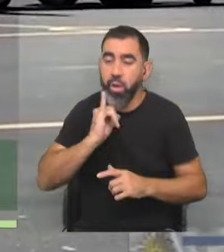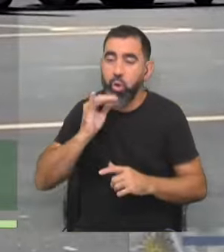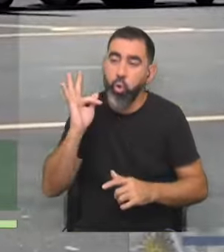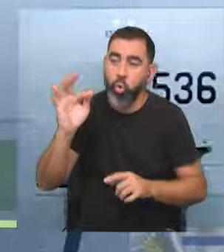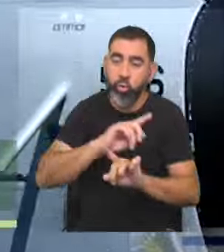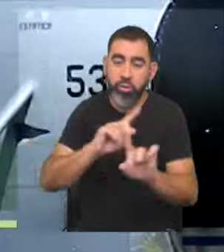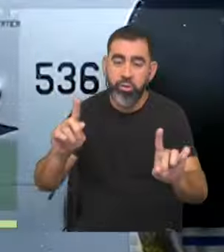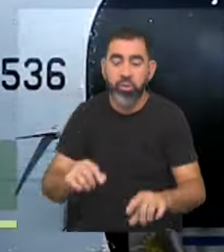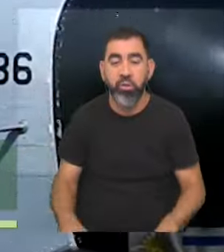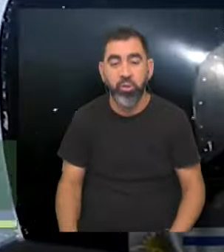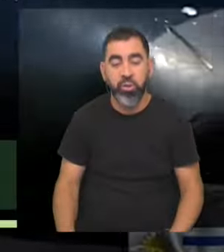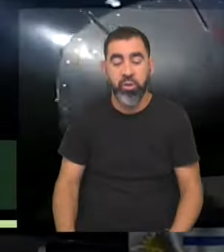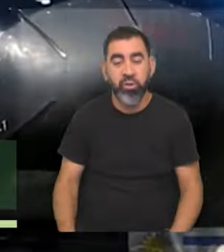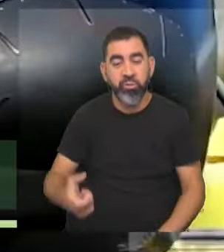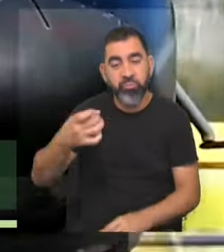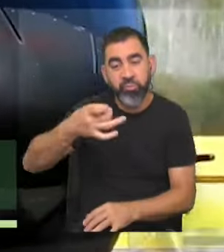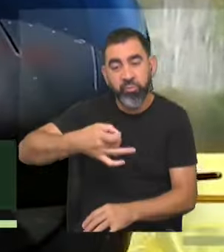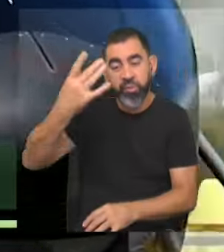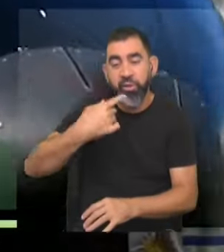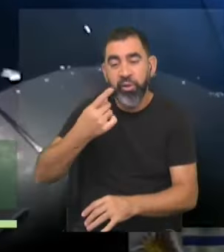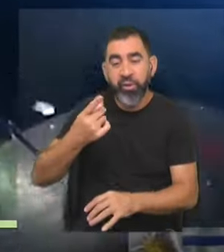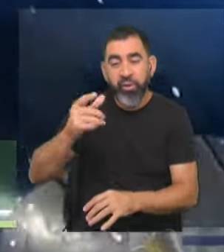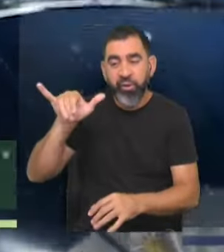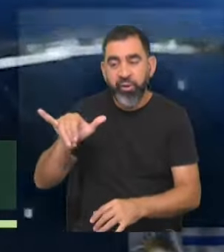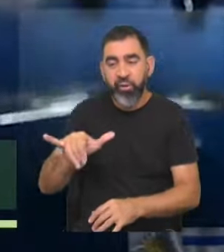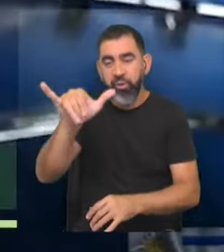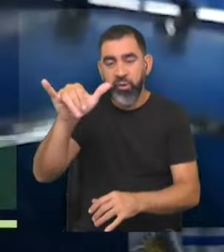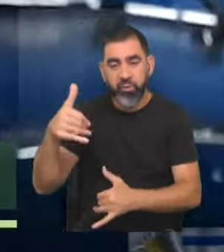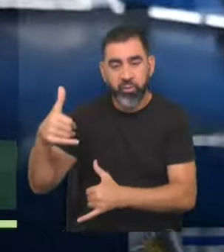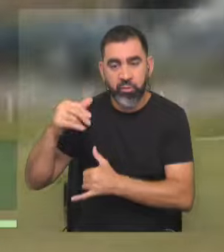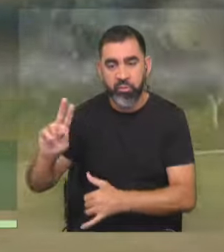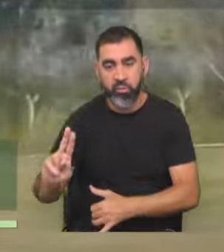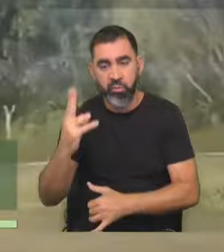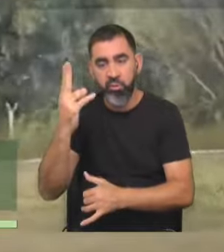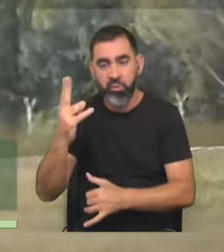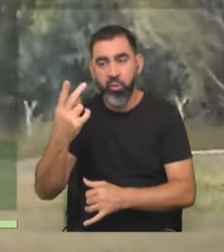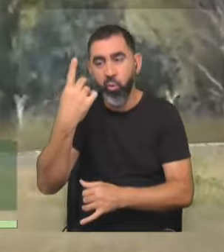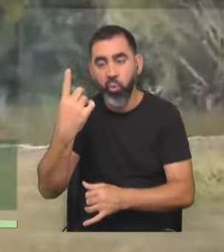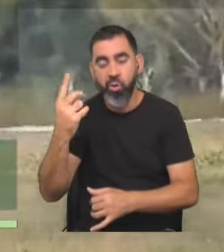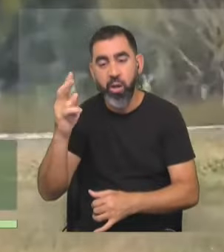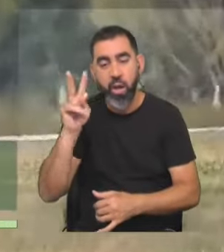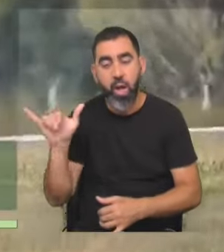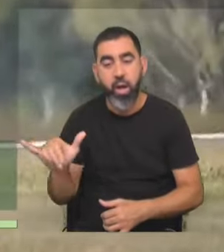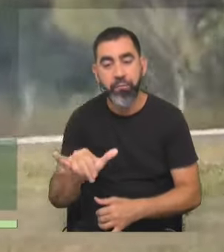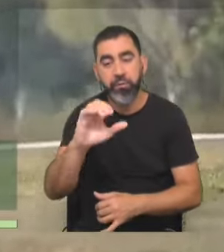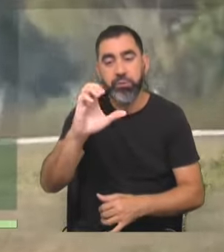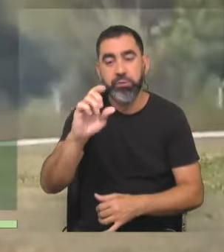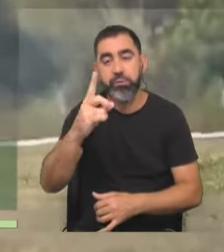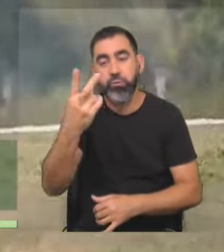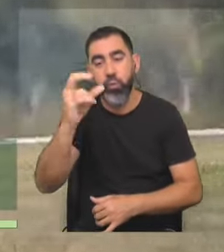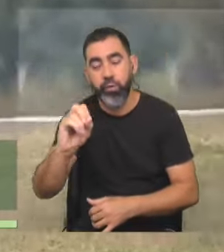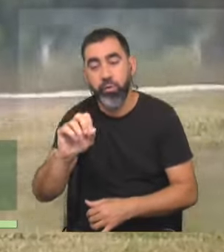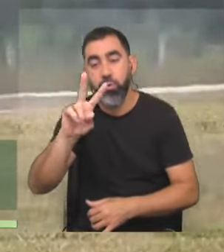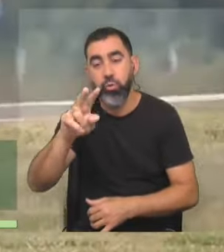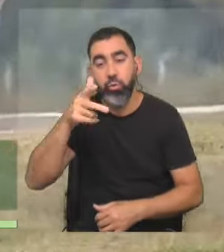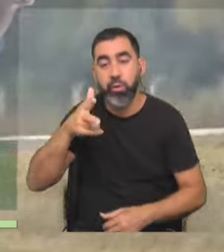el corto plazo el experto resume la capacidad de vuelo actual de la fuerza aérea uruguaya a un avión c120 los dos Hércules